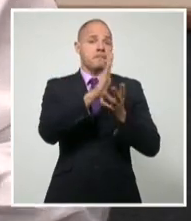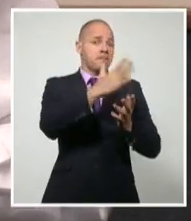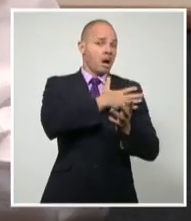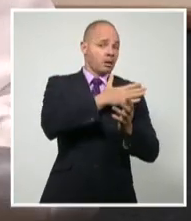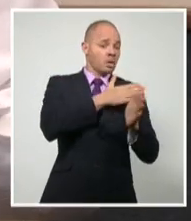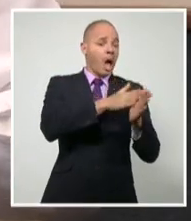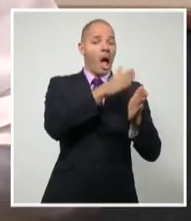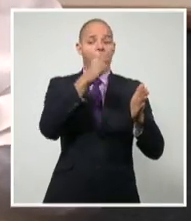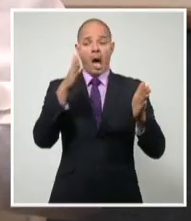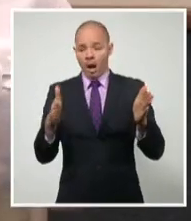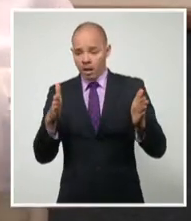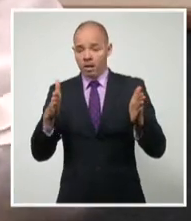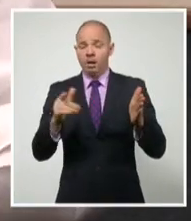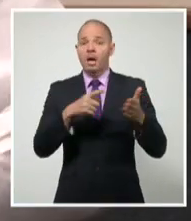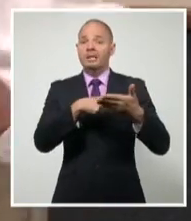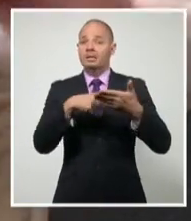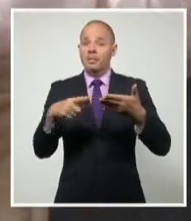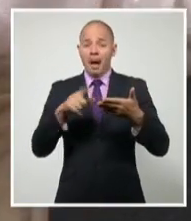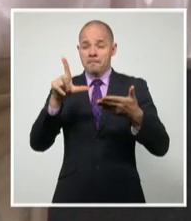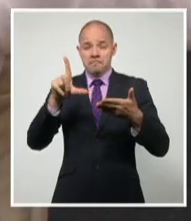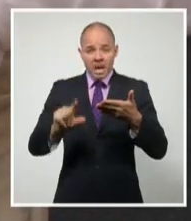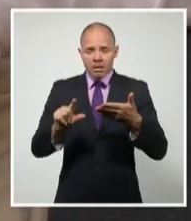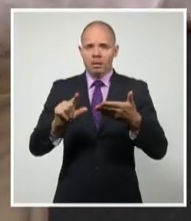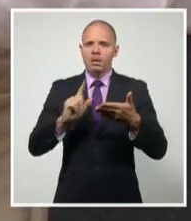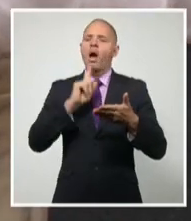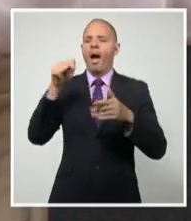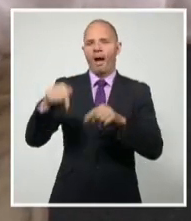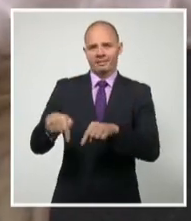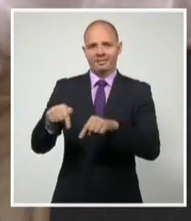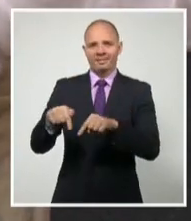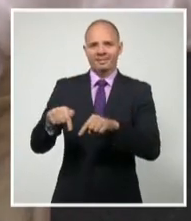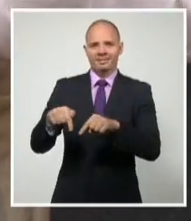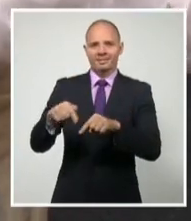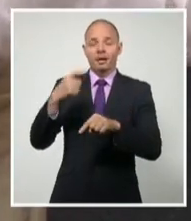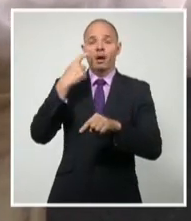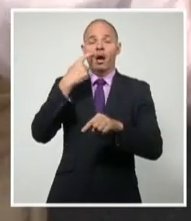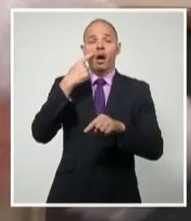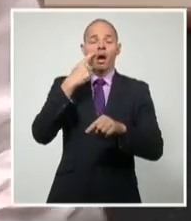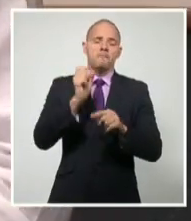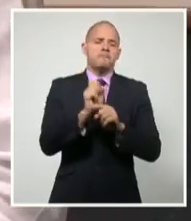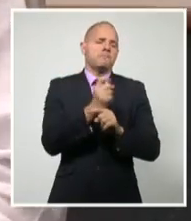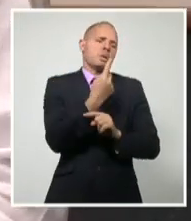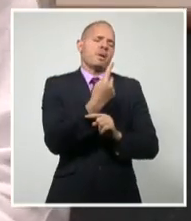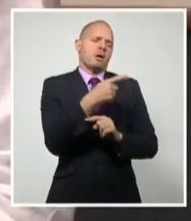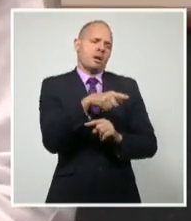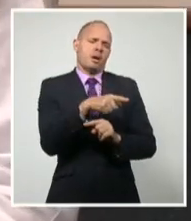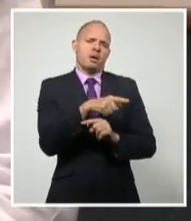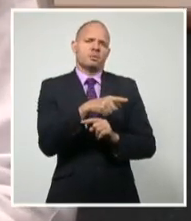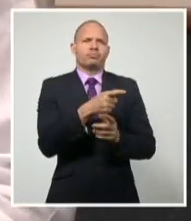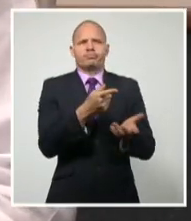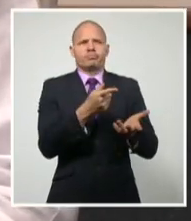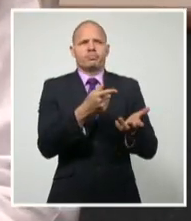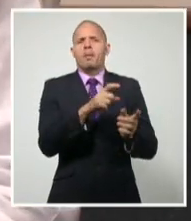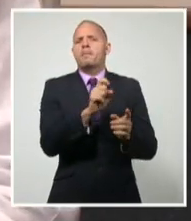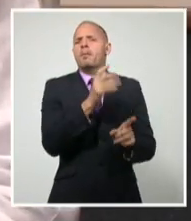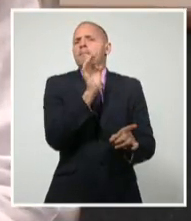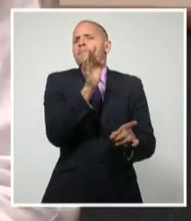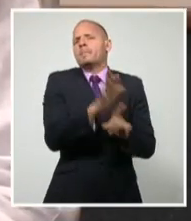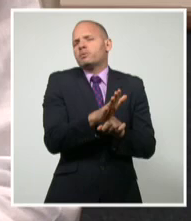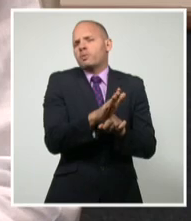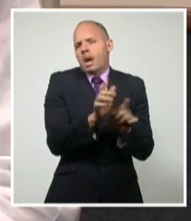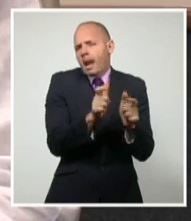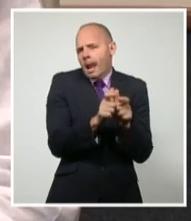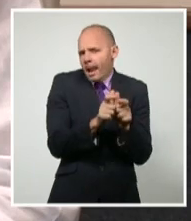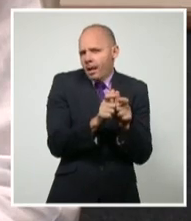casos positivos hemos tenido dentro de la complejidad, o sea, sin contar la primera semana que eran los primeros casos, con solo